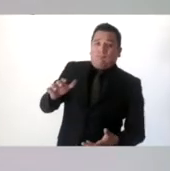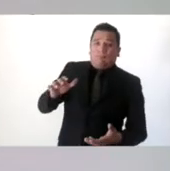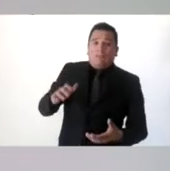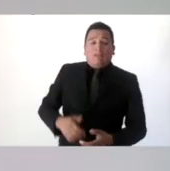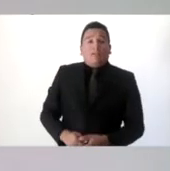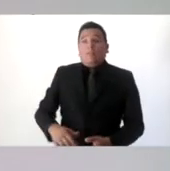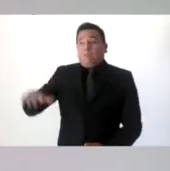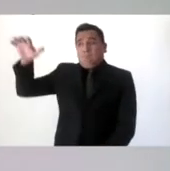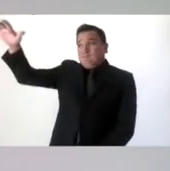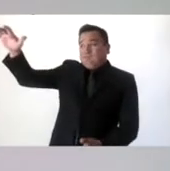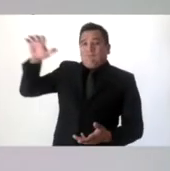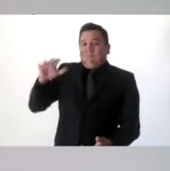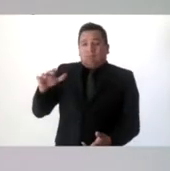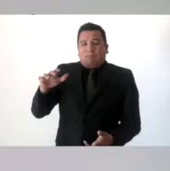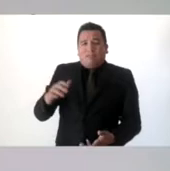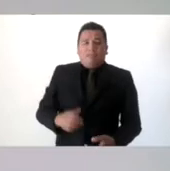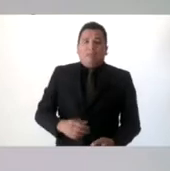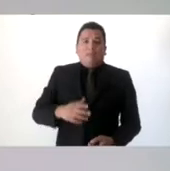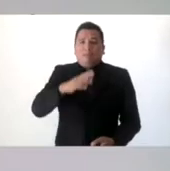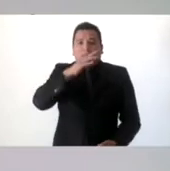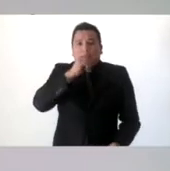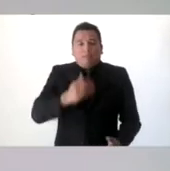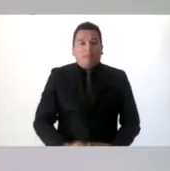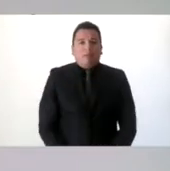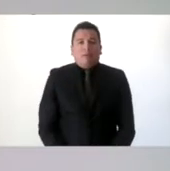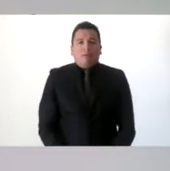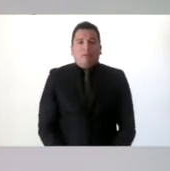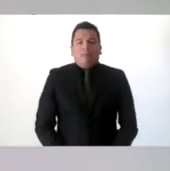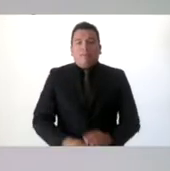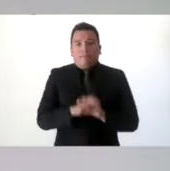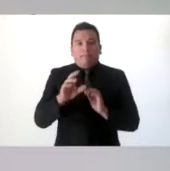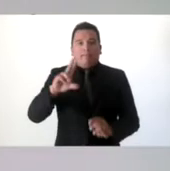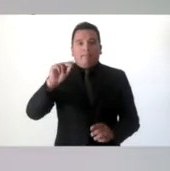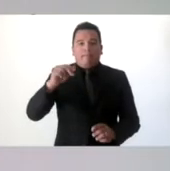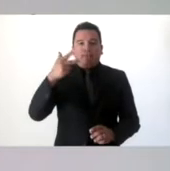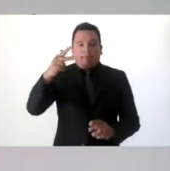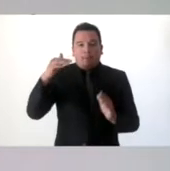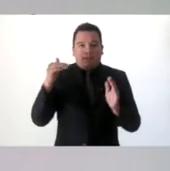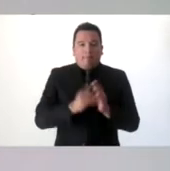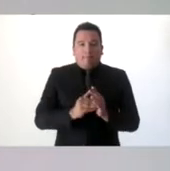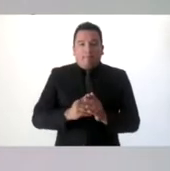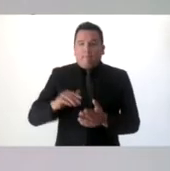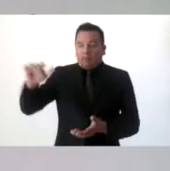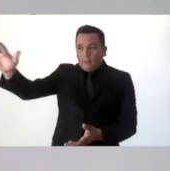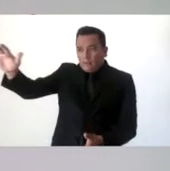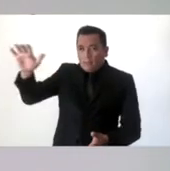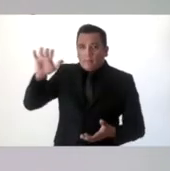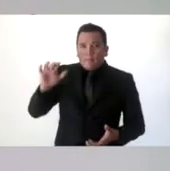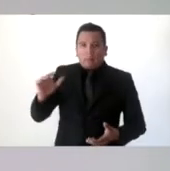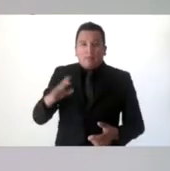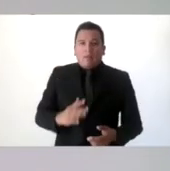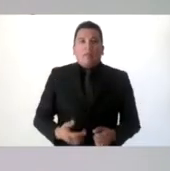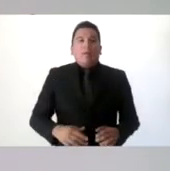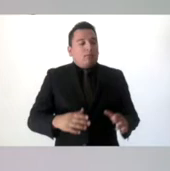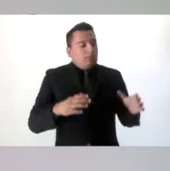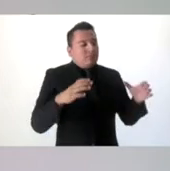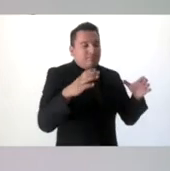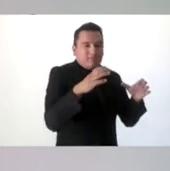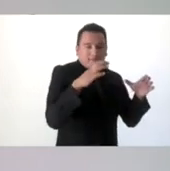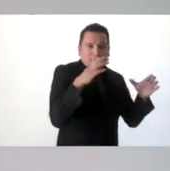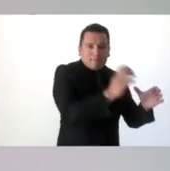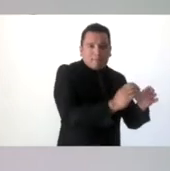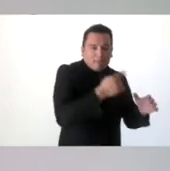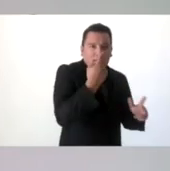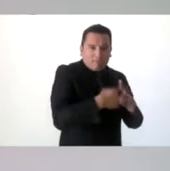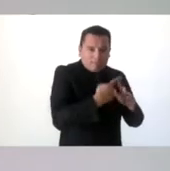se vuelve algo prácticamente inmanejable. Tuvimos, con estos 98,000, como tú sabes, tuvimos un local único de conteo en la